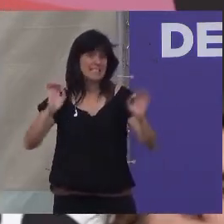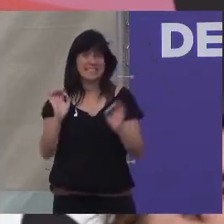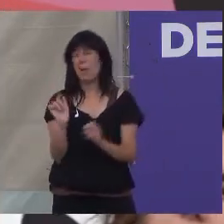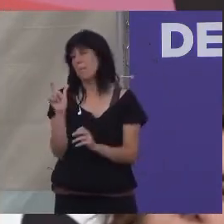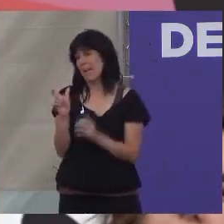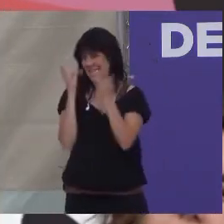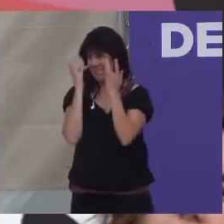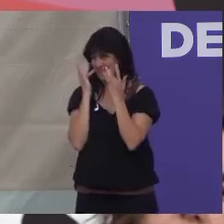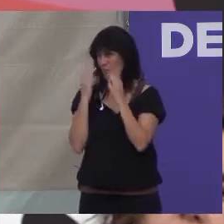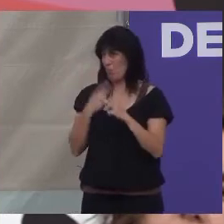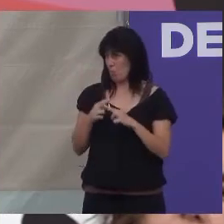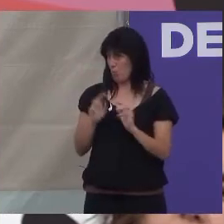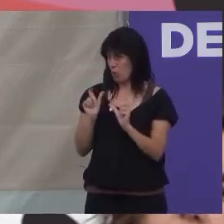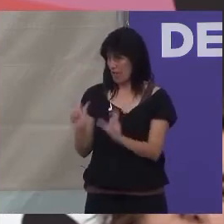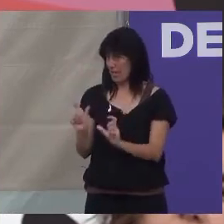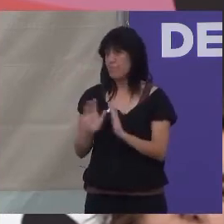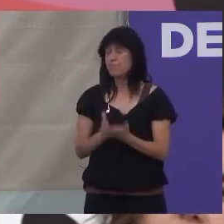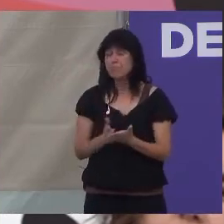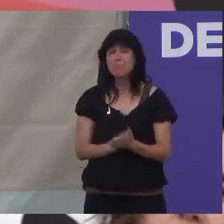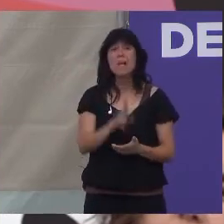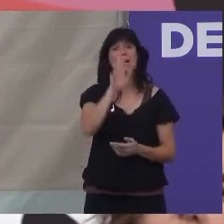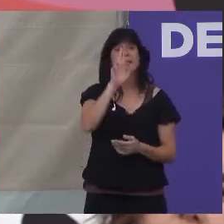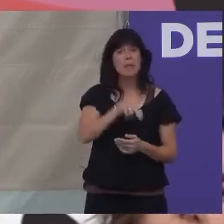política, y